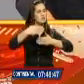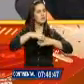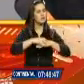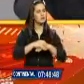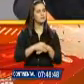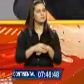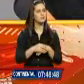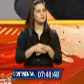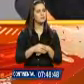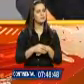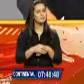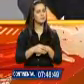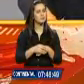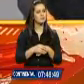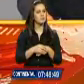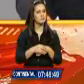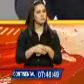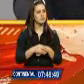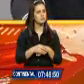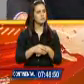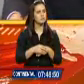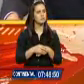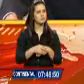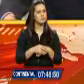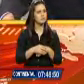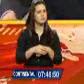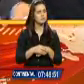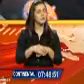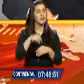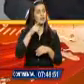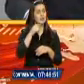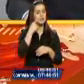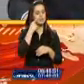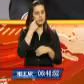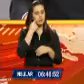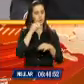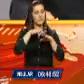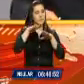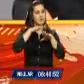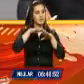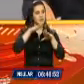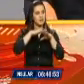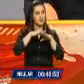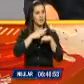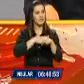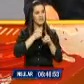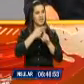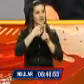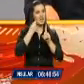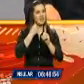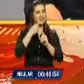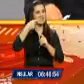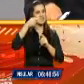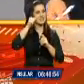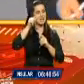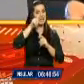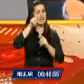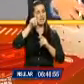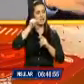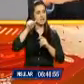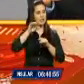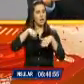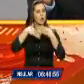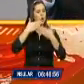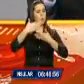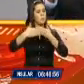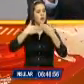Y reiteramos, estamos dialogando con Ahmad Yacoub, quien nos atiende vía banda ancha desde la Franja de Gaza. ¿Cómo